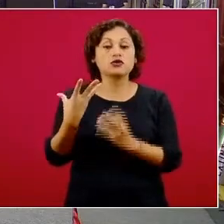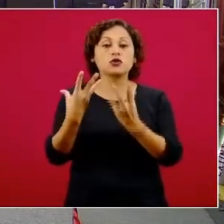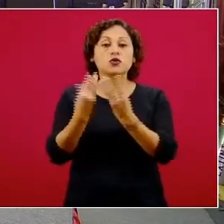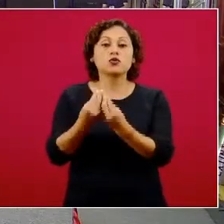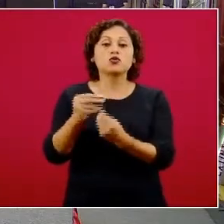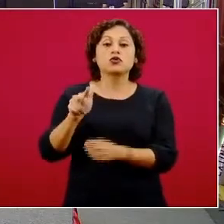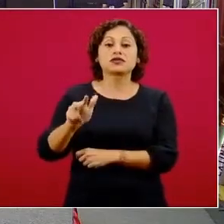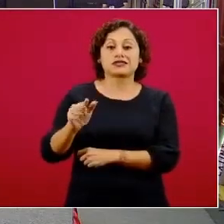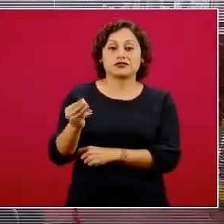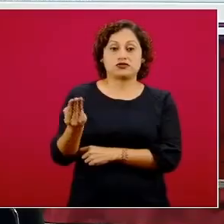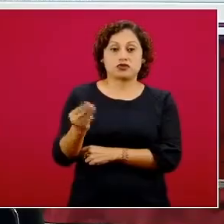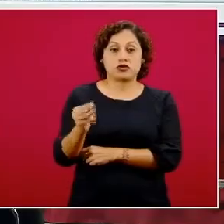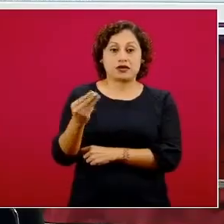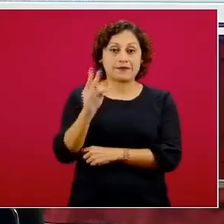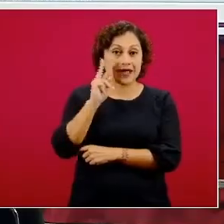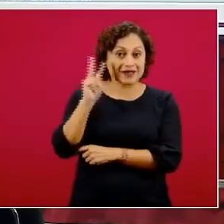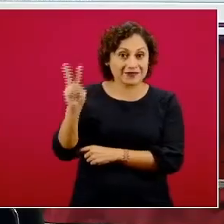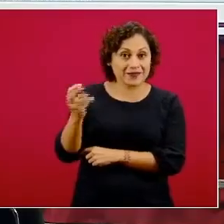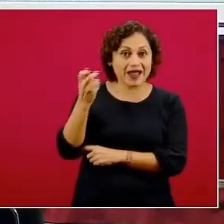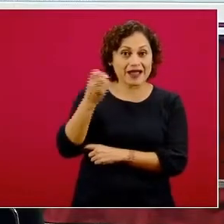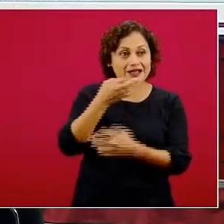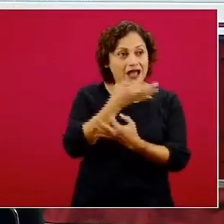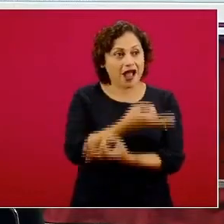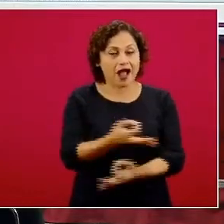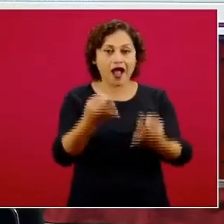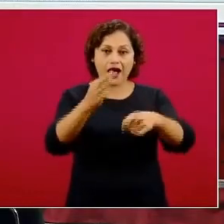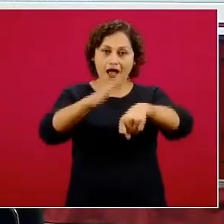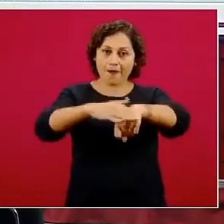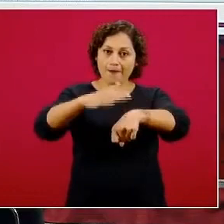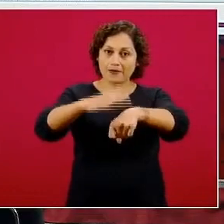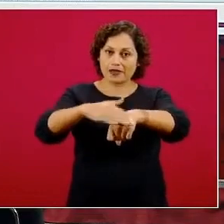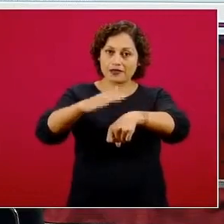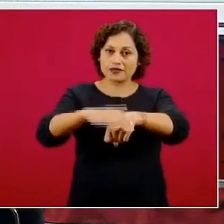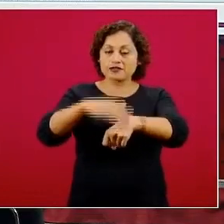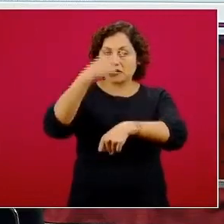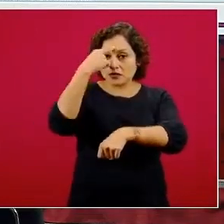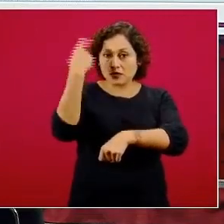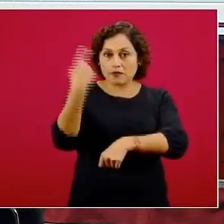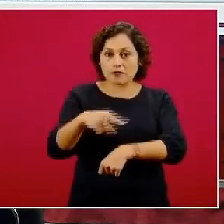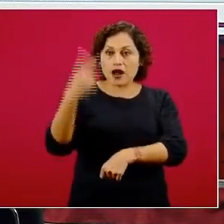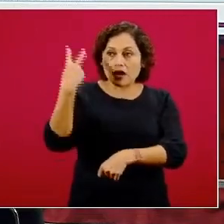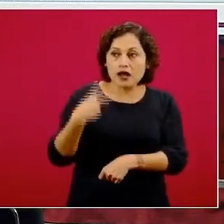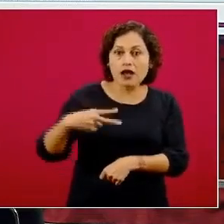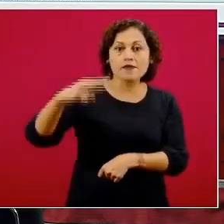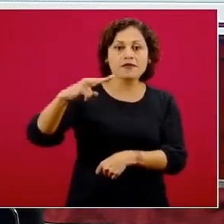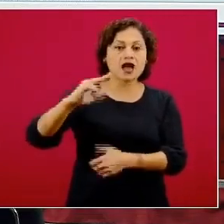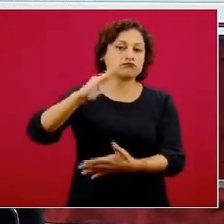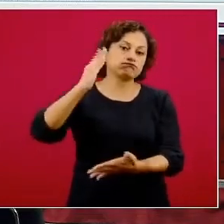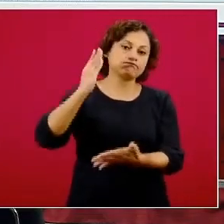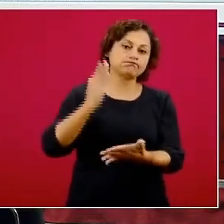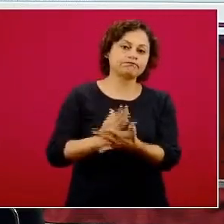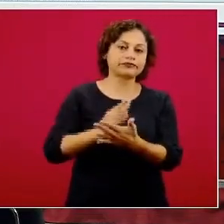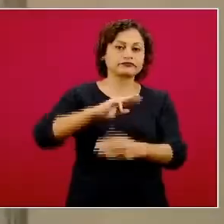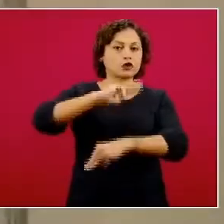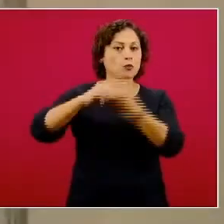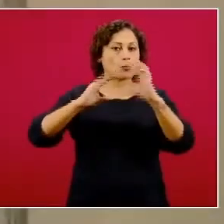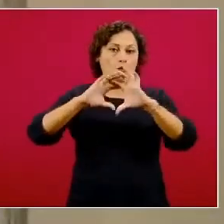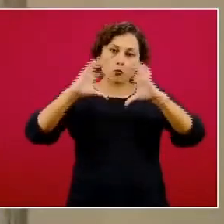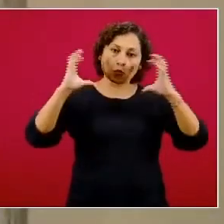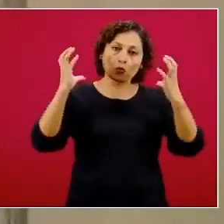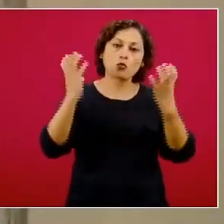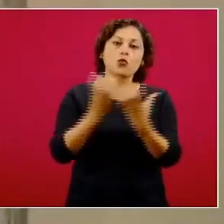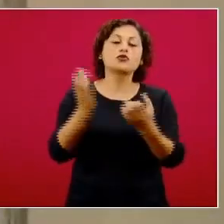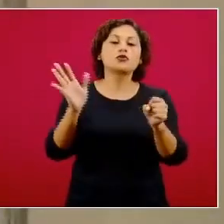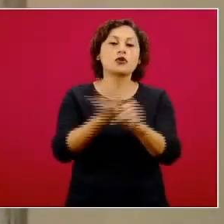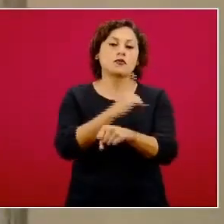de mayo, ya tiene un aviso específicamente para evitar los viajes a nivel internacional de manera global debido a la